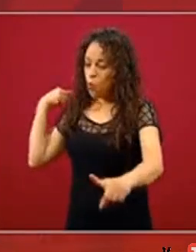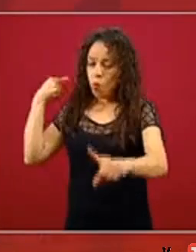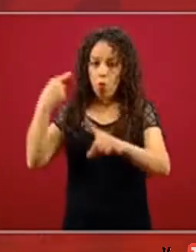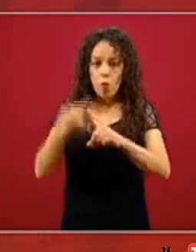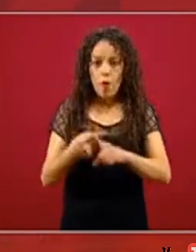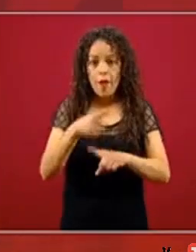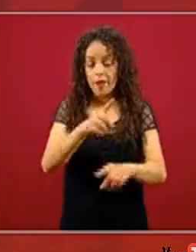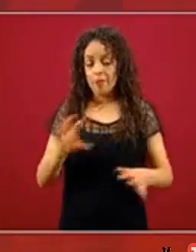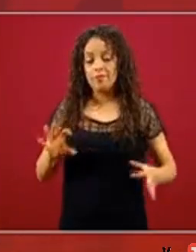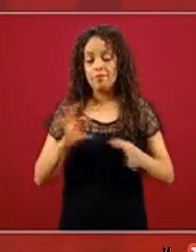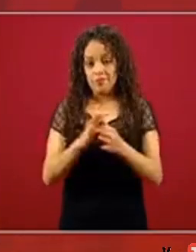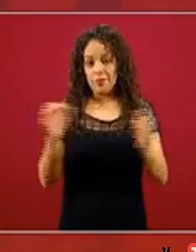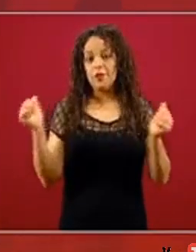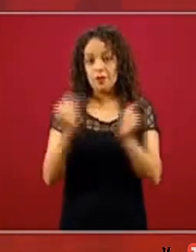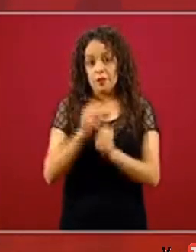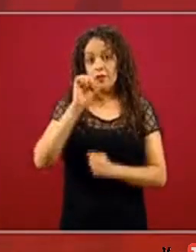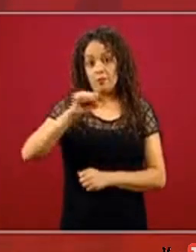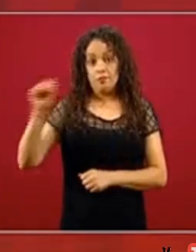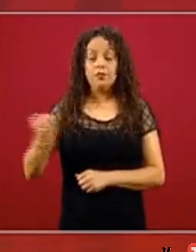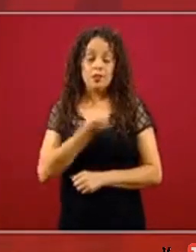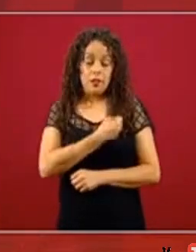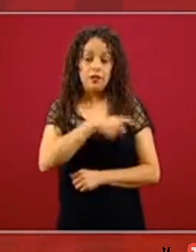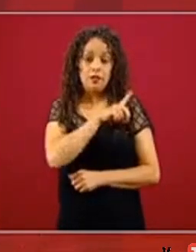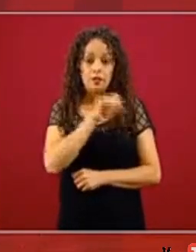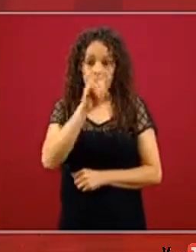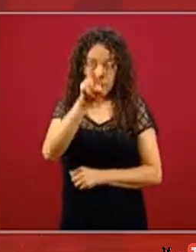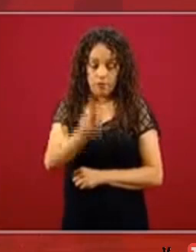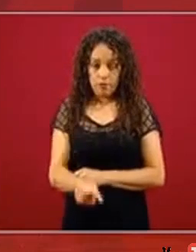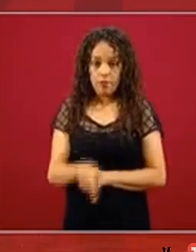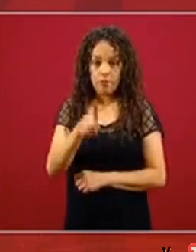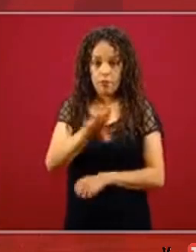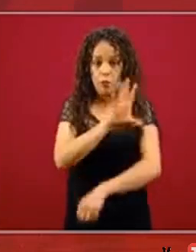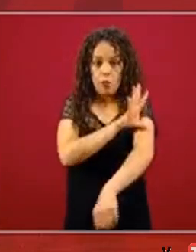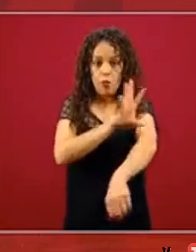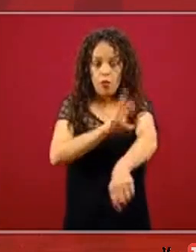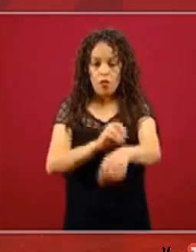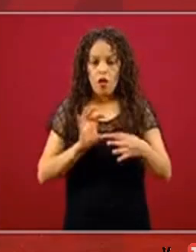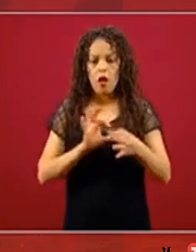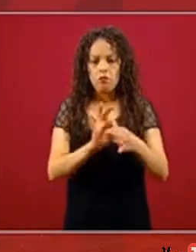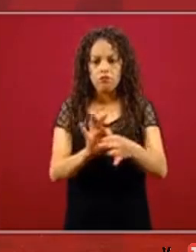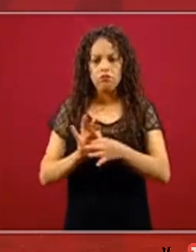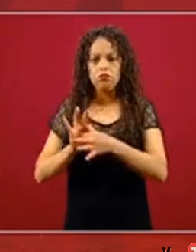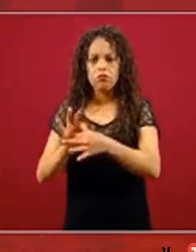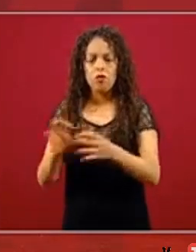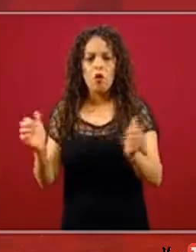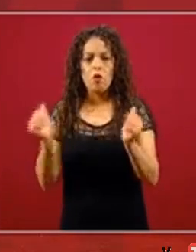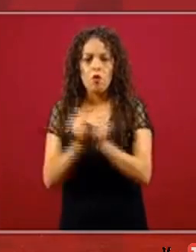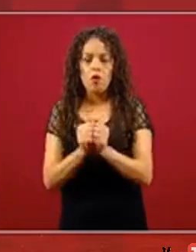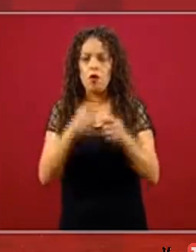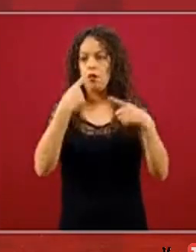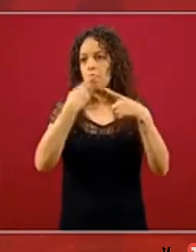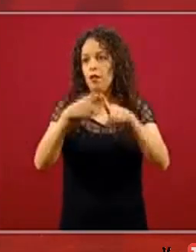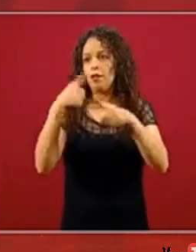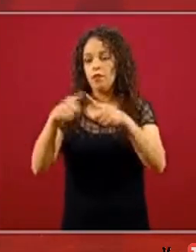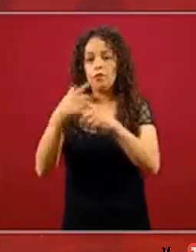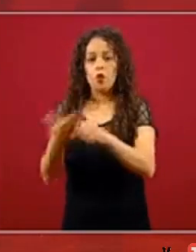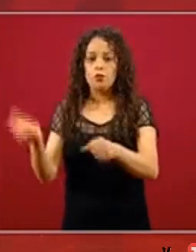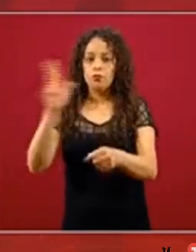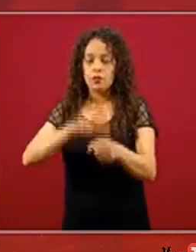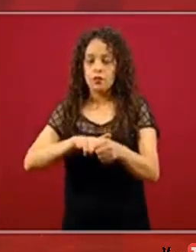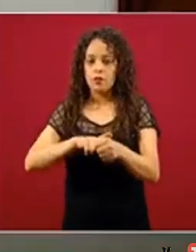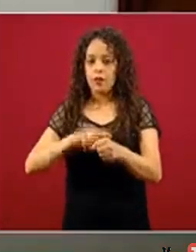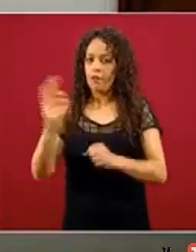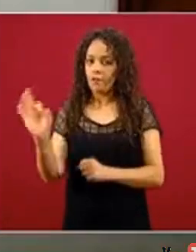Salud. Específicamente se coordina con la Dirección de Hospitales Federales